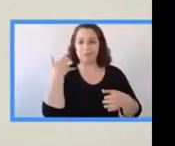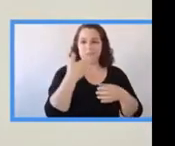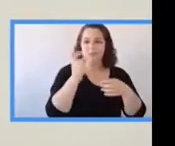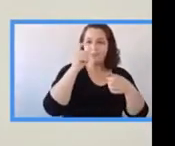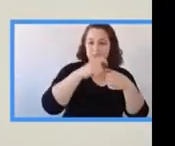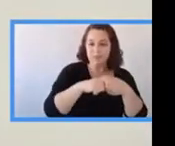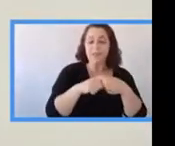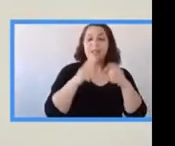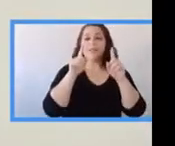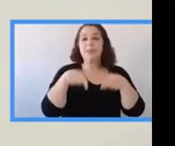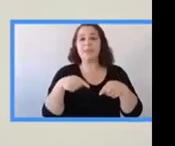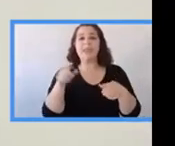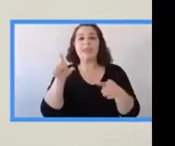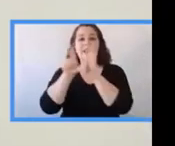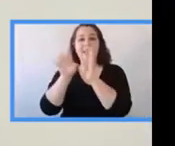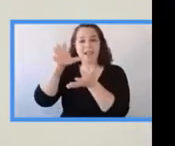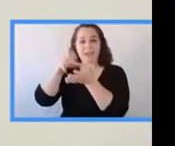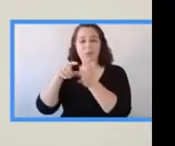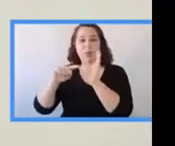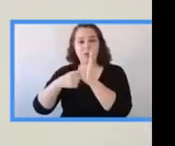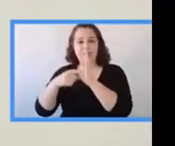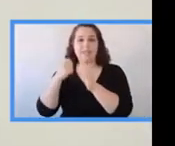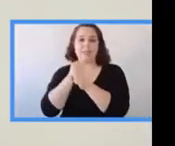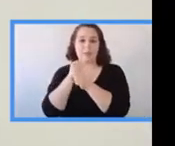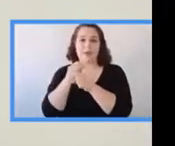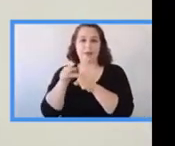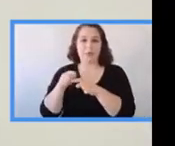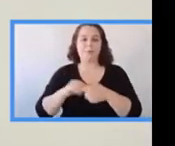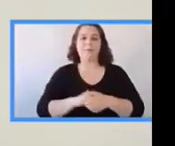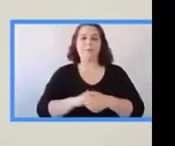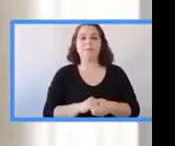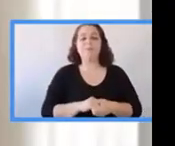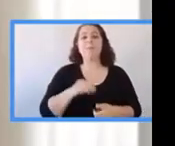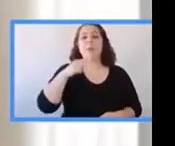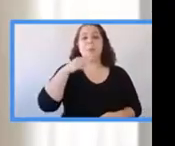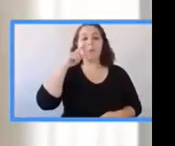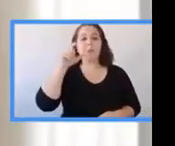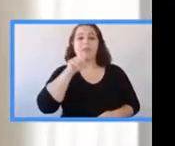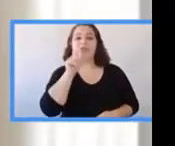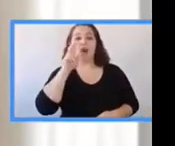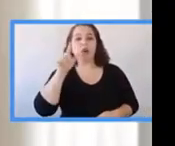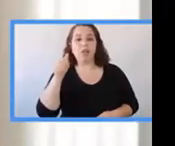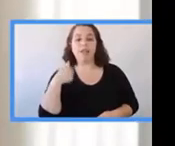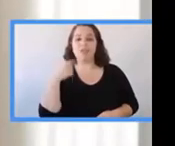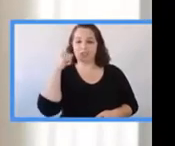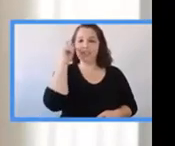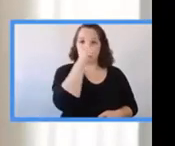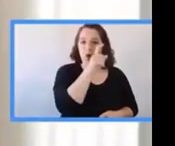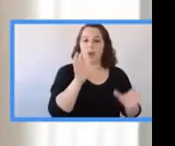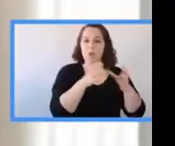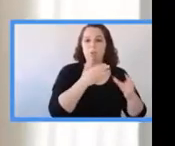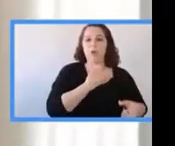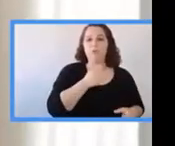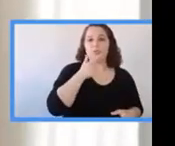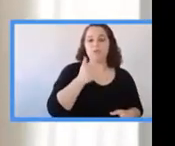REDI, desde 2015, y trabajo en la legislatura de la Ciudad de Buenos Aires. Mi nombre es María Victoria Simón, soy